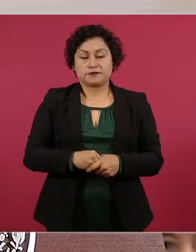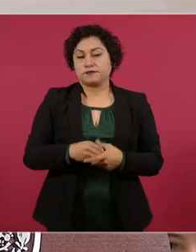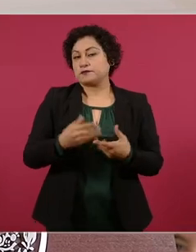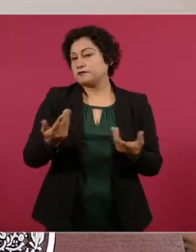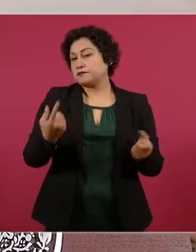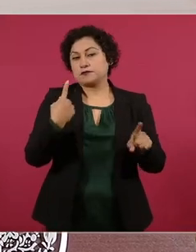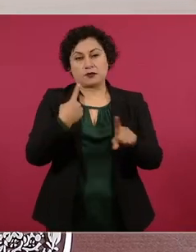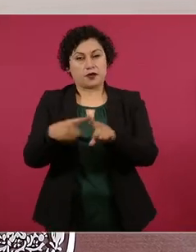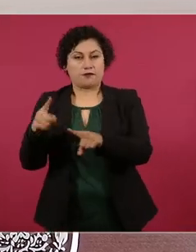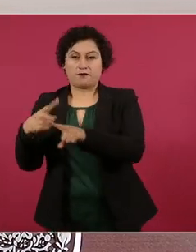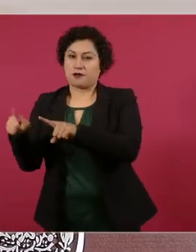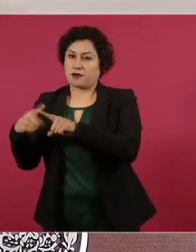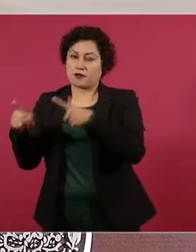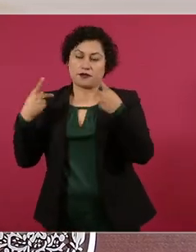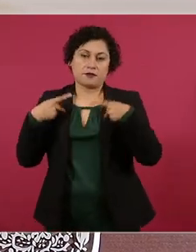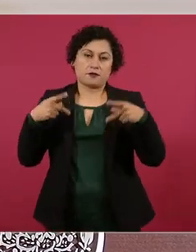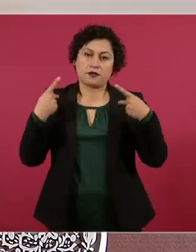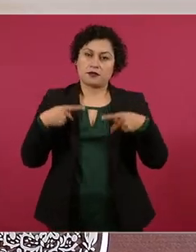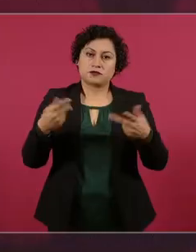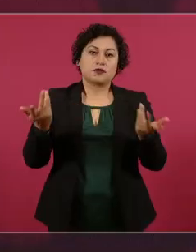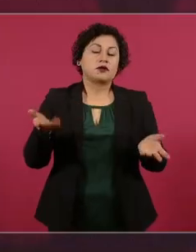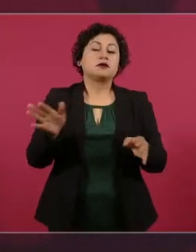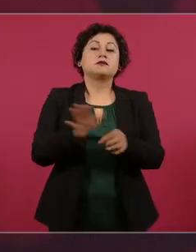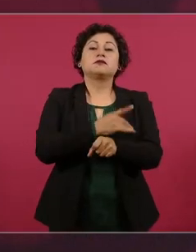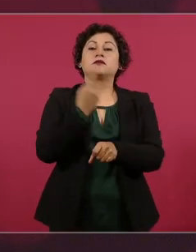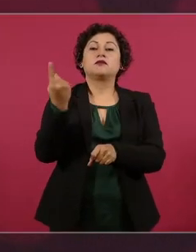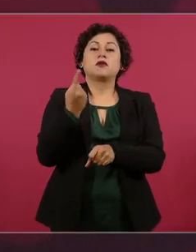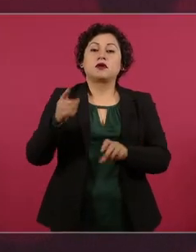porque vienen pues los demócratas, ¿no?